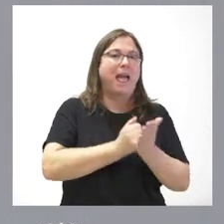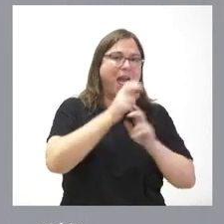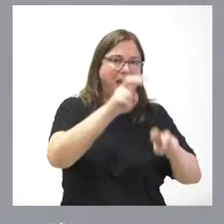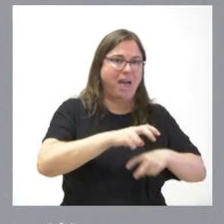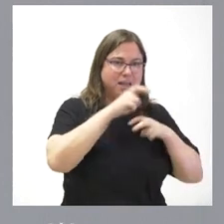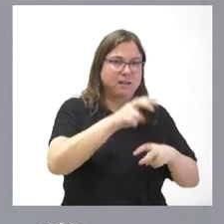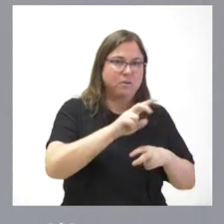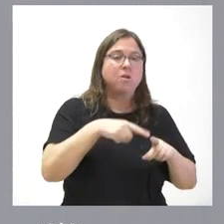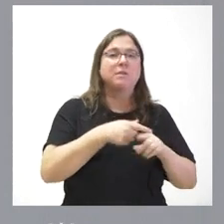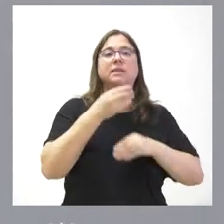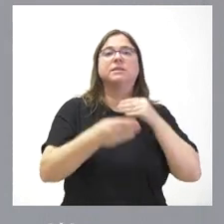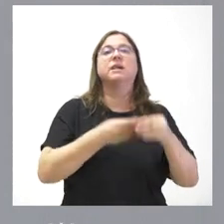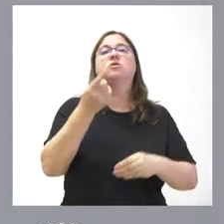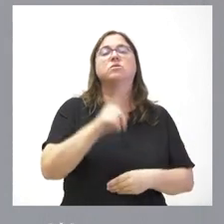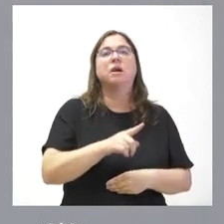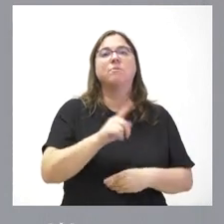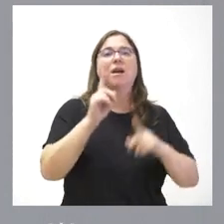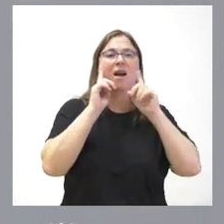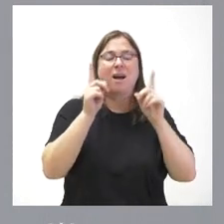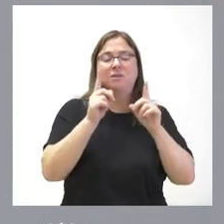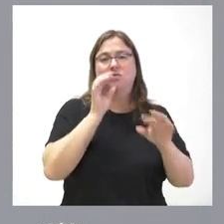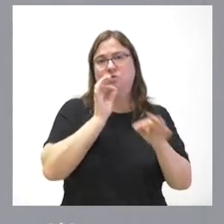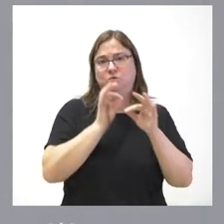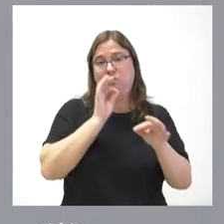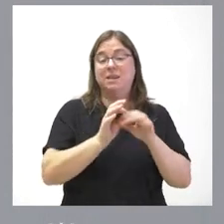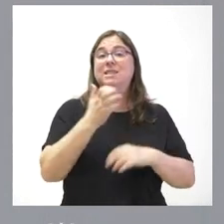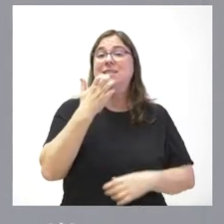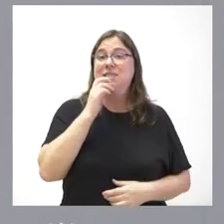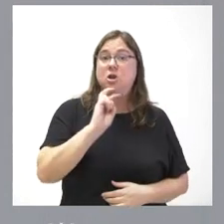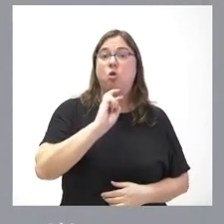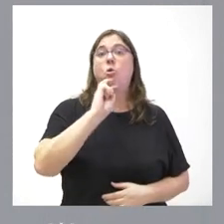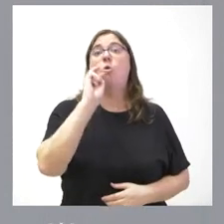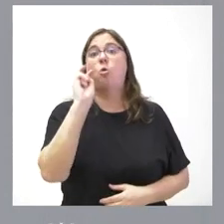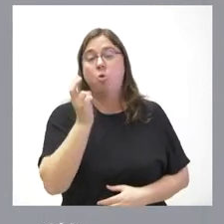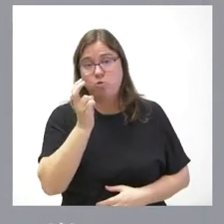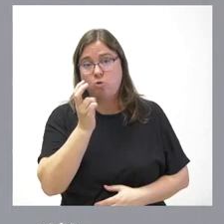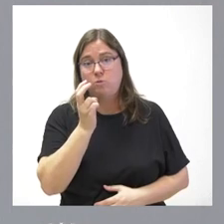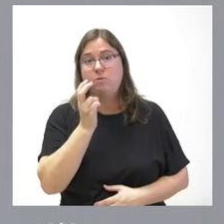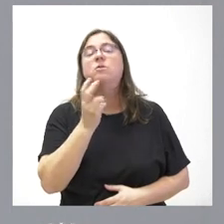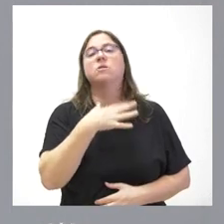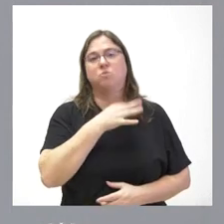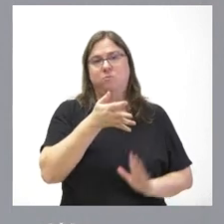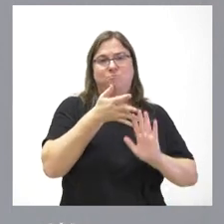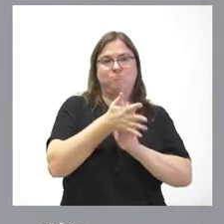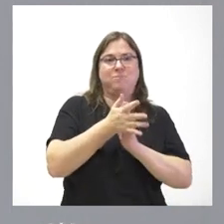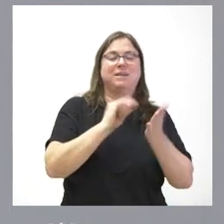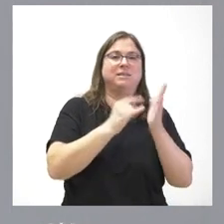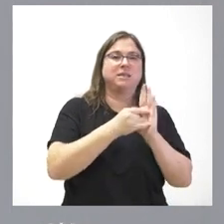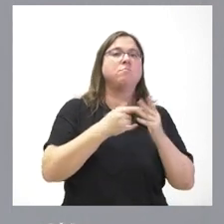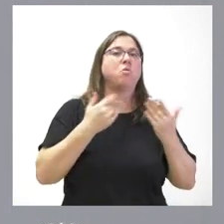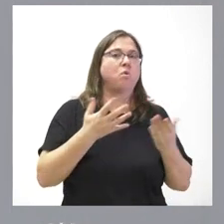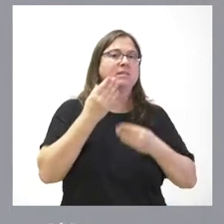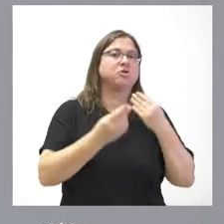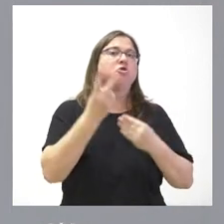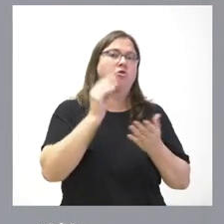y también lo hicimos luego posteriormente con el caso de los viñedos pero si hubiera alguno más que pudiéramos ir definiendo pues ya sabemos Cuáles mecanismo porque lo hemos hecho dos veces